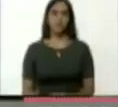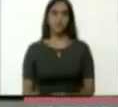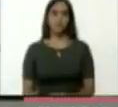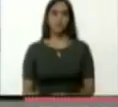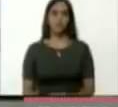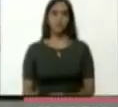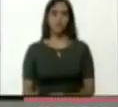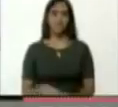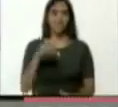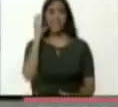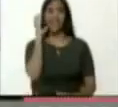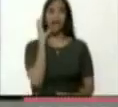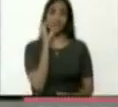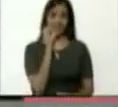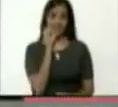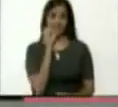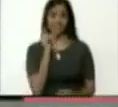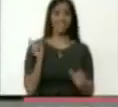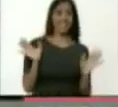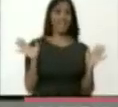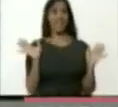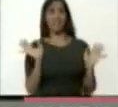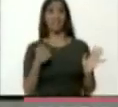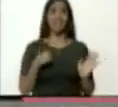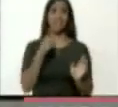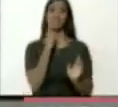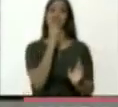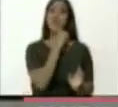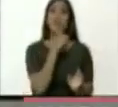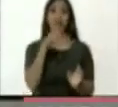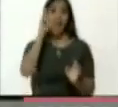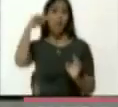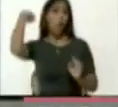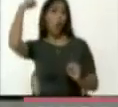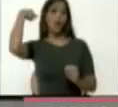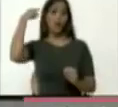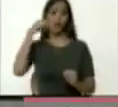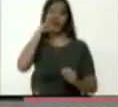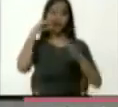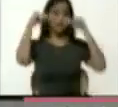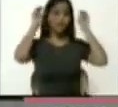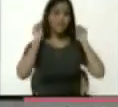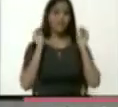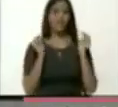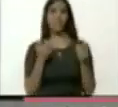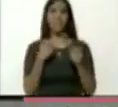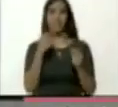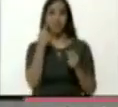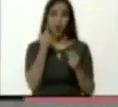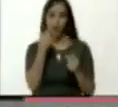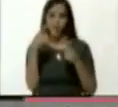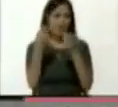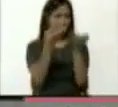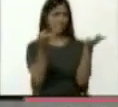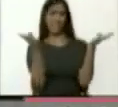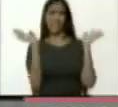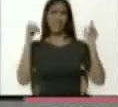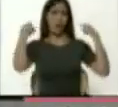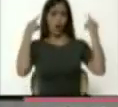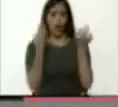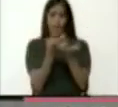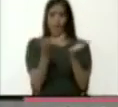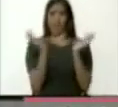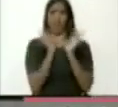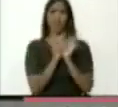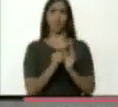De Capriles, que se da el lujo de llamar loca a María Colina y él no voltea para el lado para que vean la cantidad de loca que tiene al lado. No,